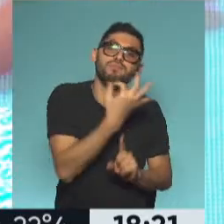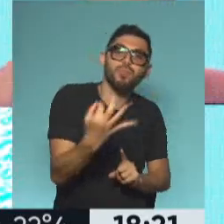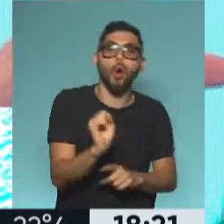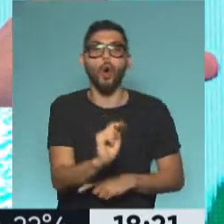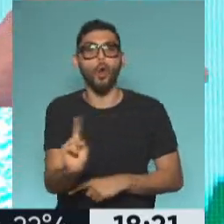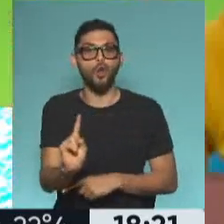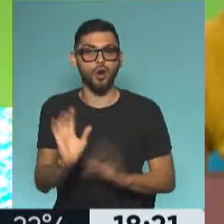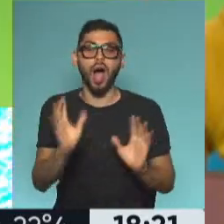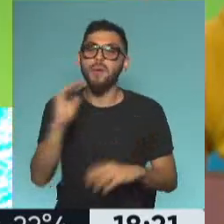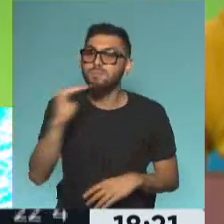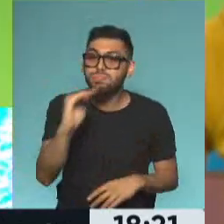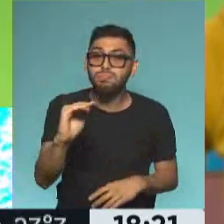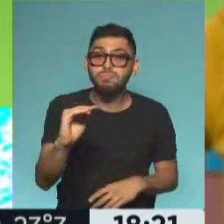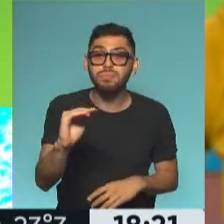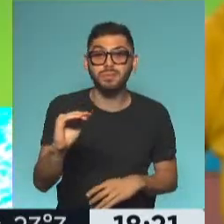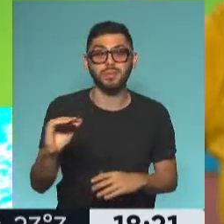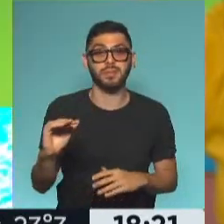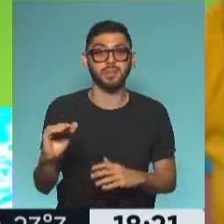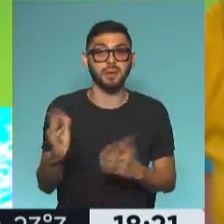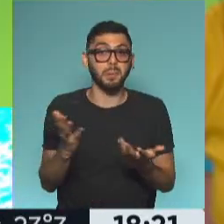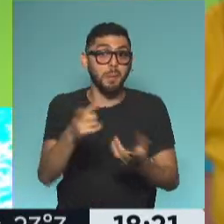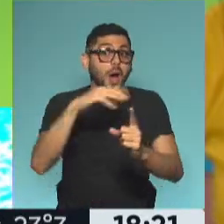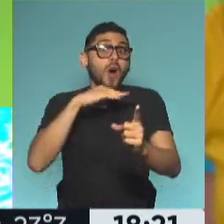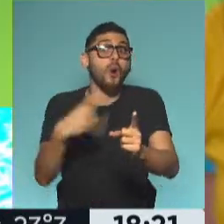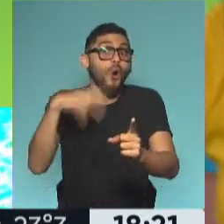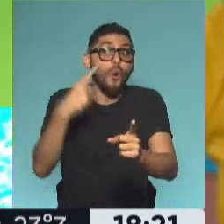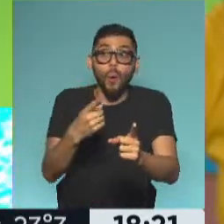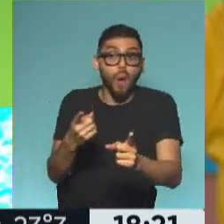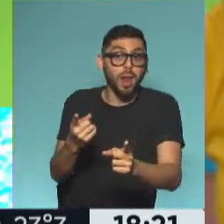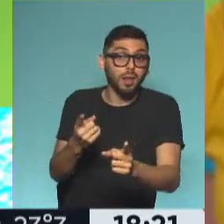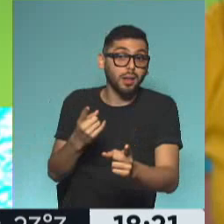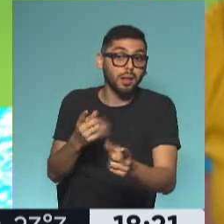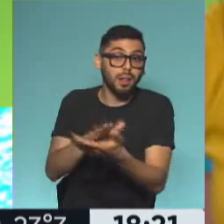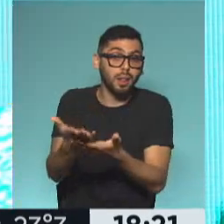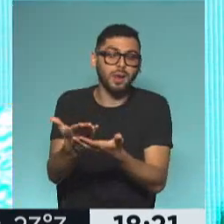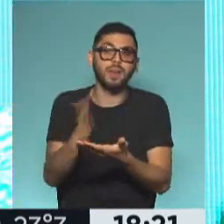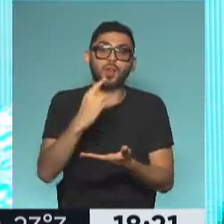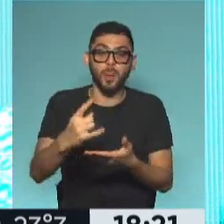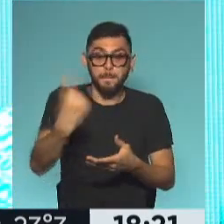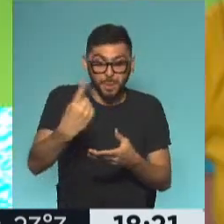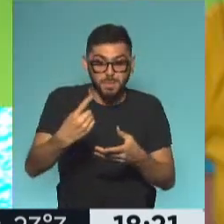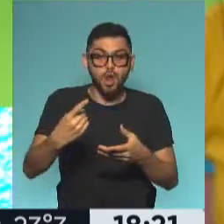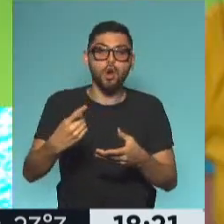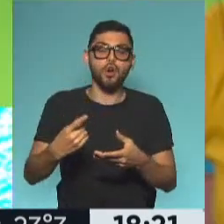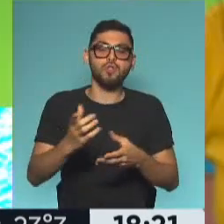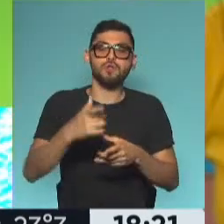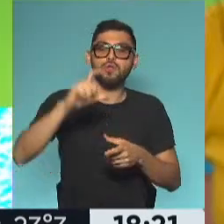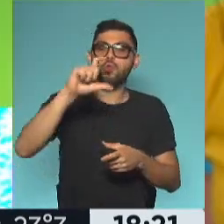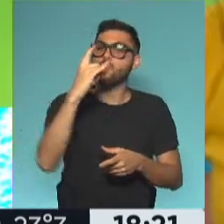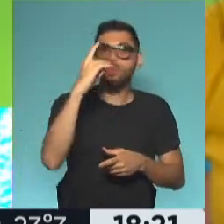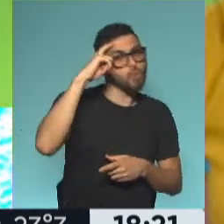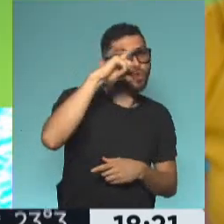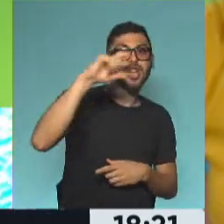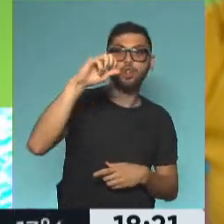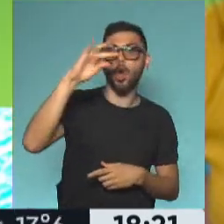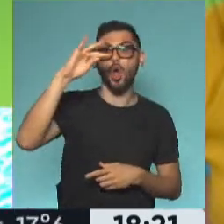Pero diga su respuesta. No, paren. No. ¿Para qué me refería jugar? No, no lo dijo. Es que no me refiero dijo, a que está primero el cuello del útero, pero forma parte de